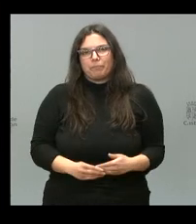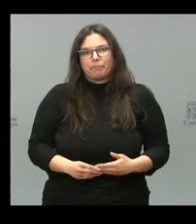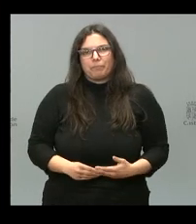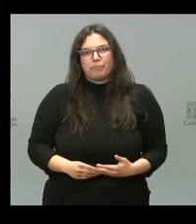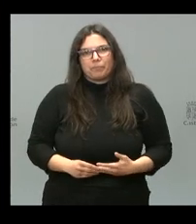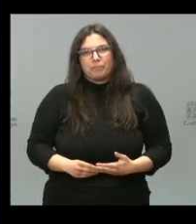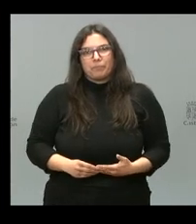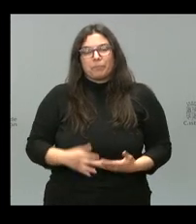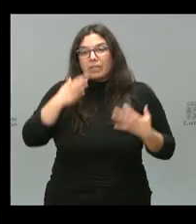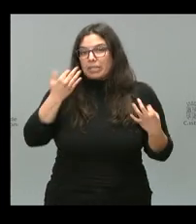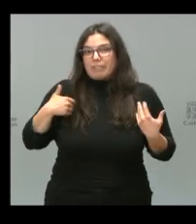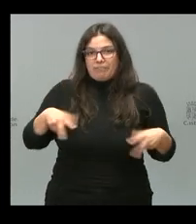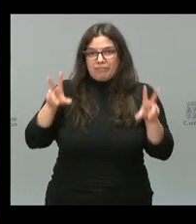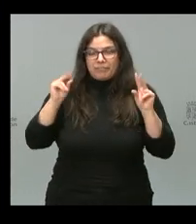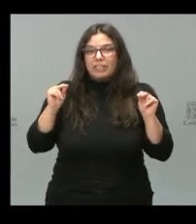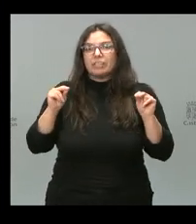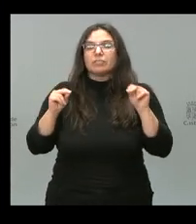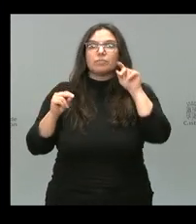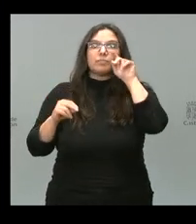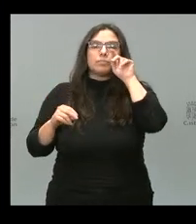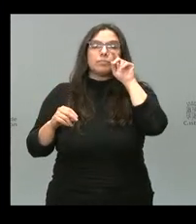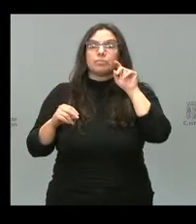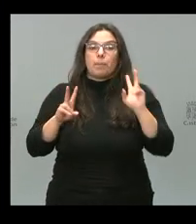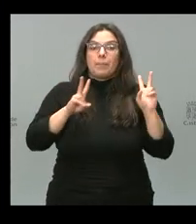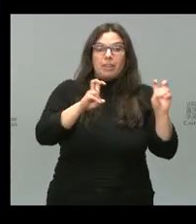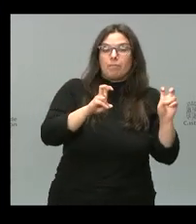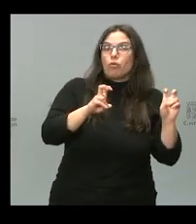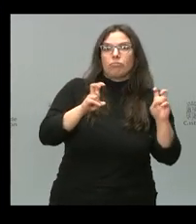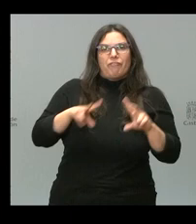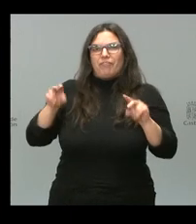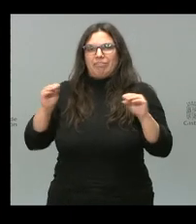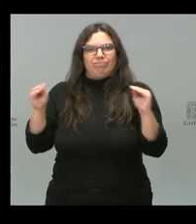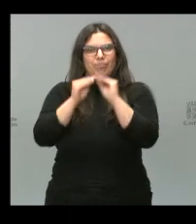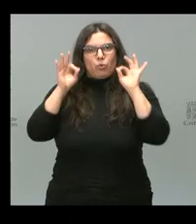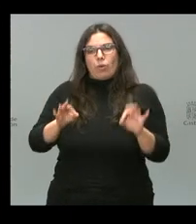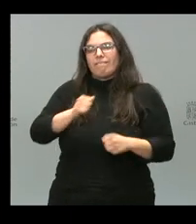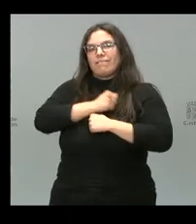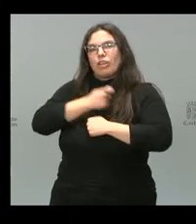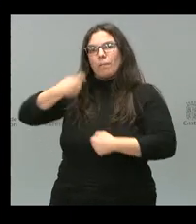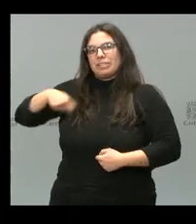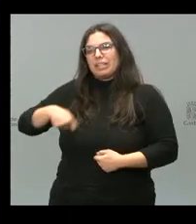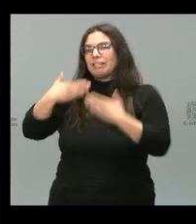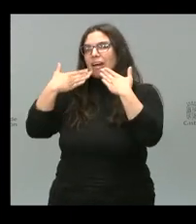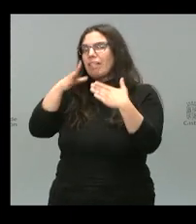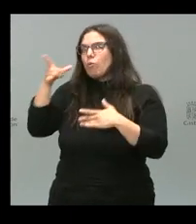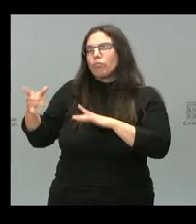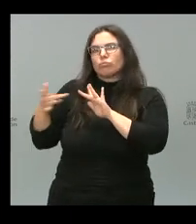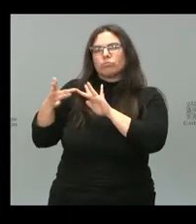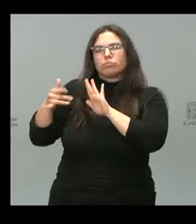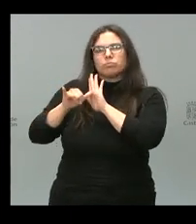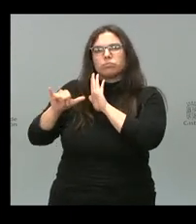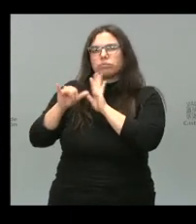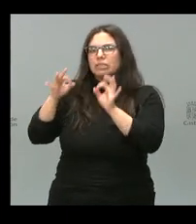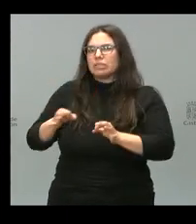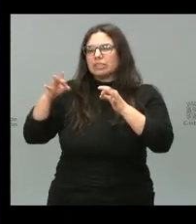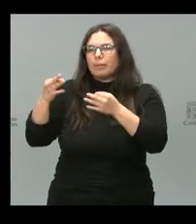yo ya termino como comencé querido presidente Agradeciendo tu cercanía tu apoyo y